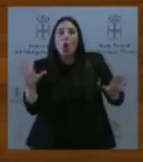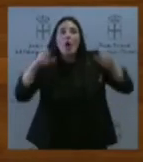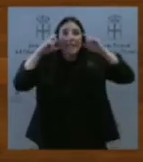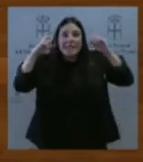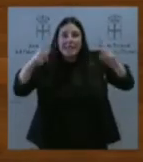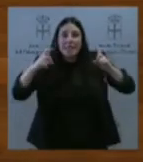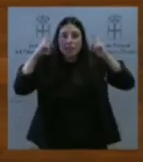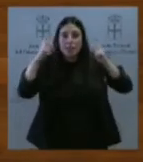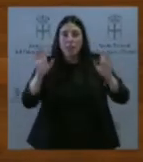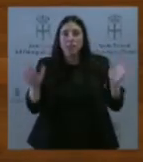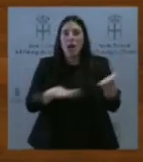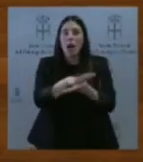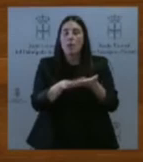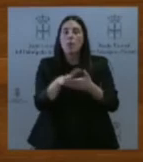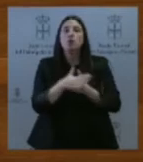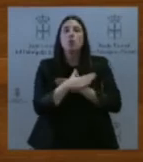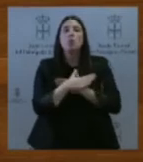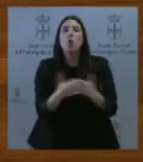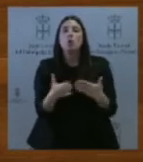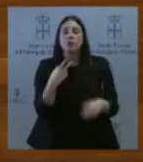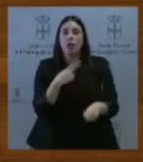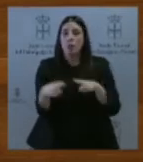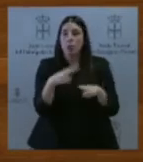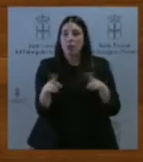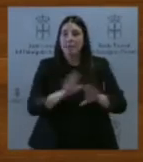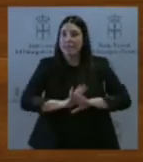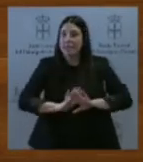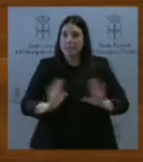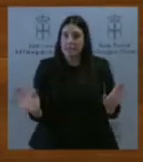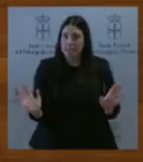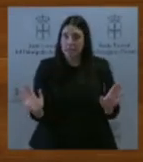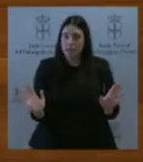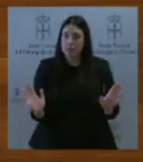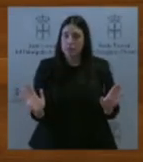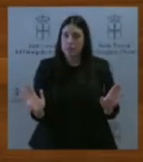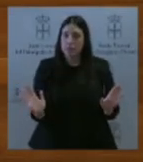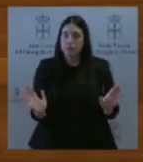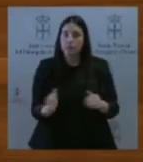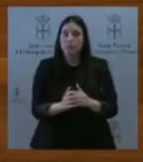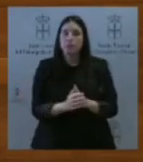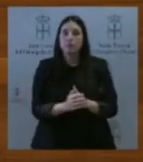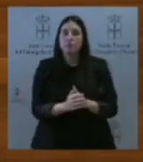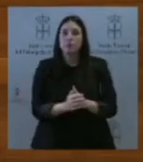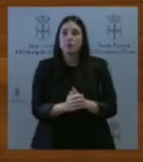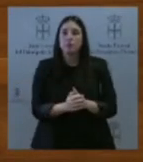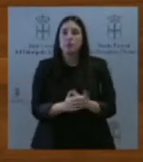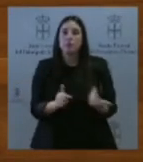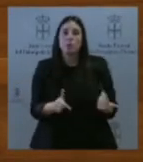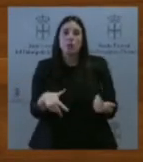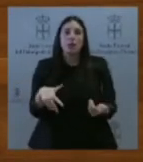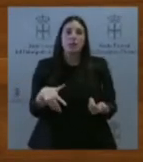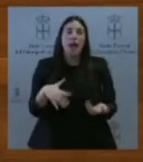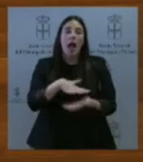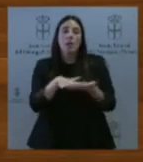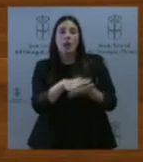política, no nos mantengamos única y exclusivamente en este espacio de la judicialización permanente. Porque